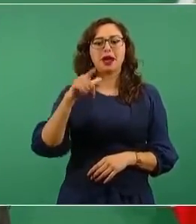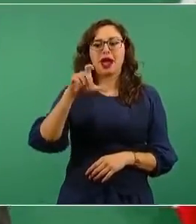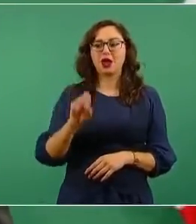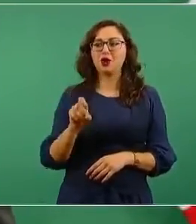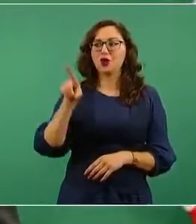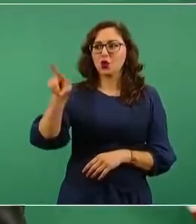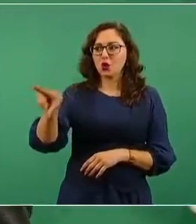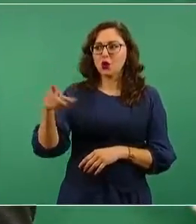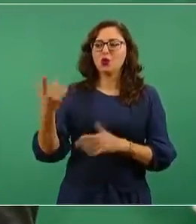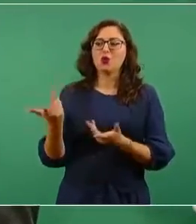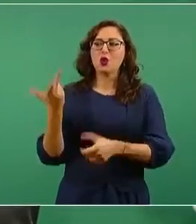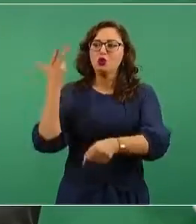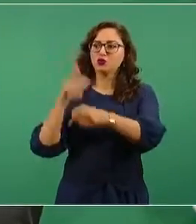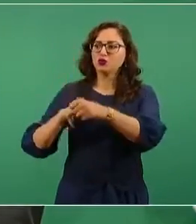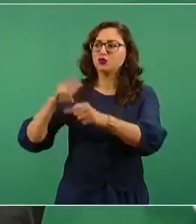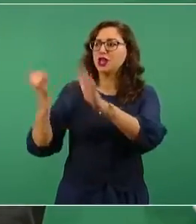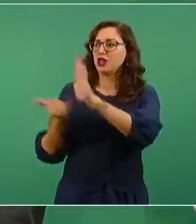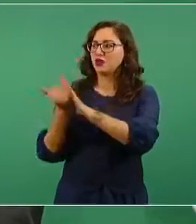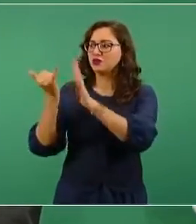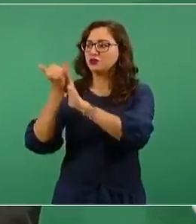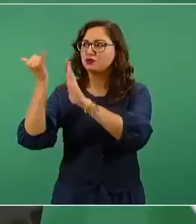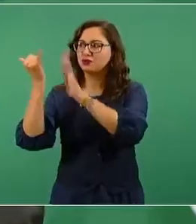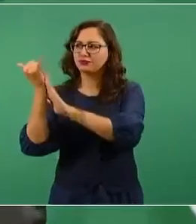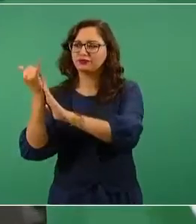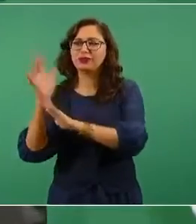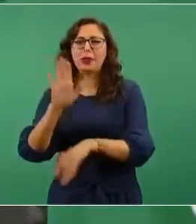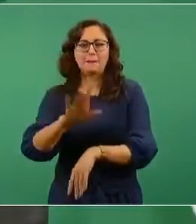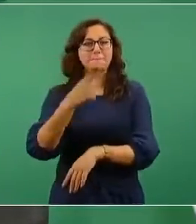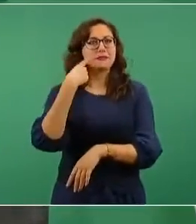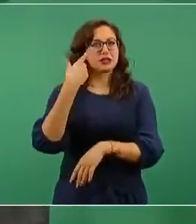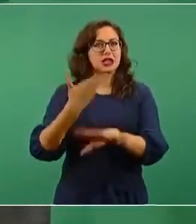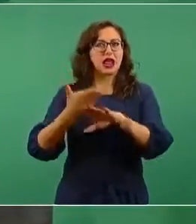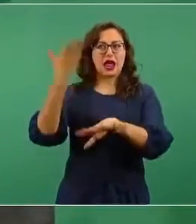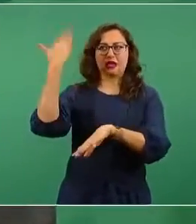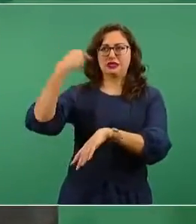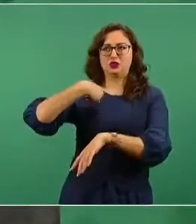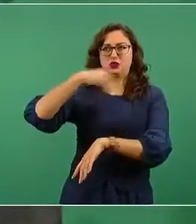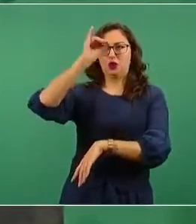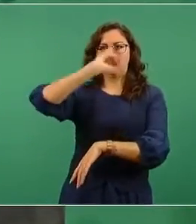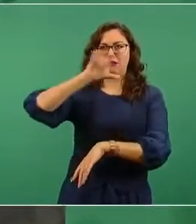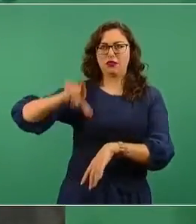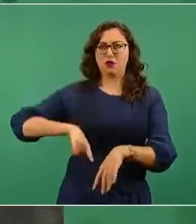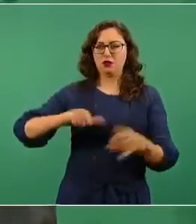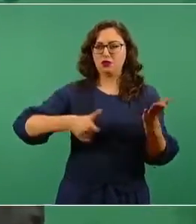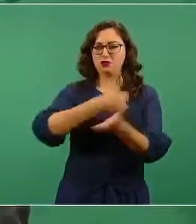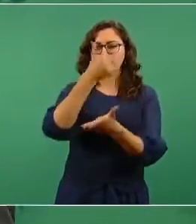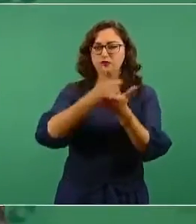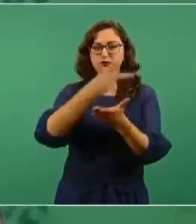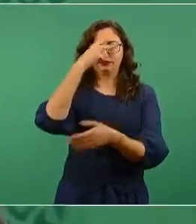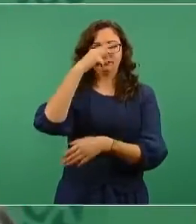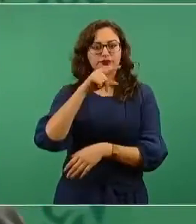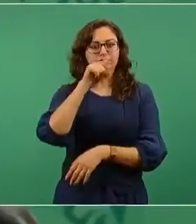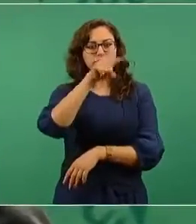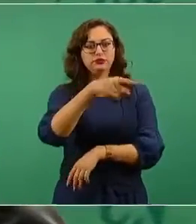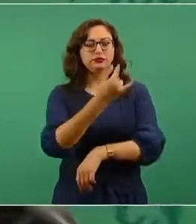Nosotros hicimos un hospital cuando estuve de jefe de gobierno, el